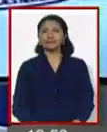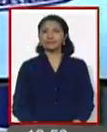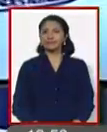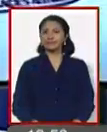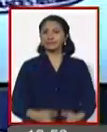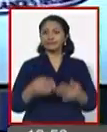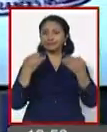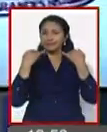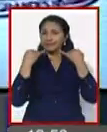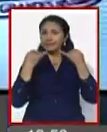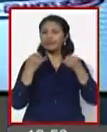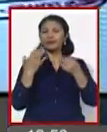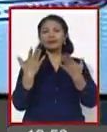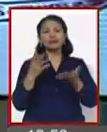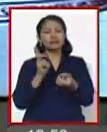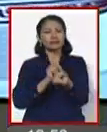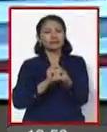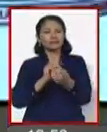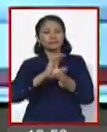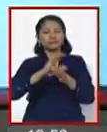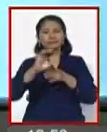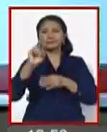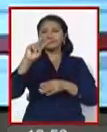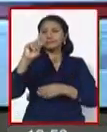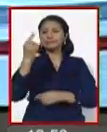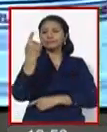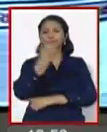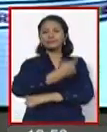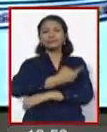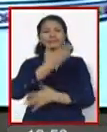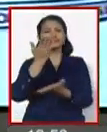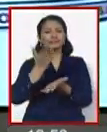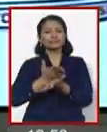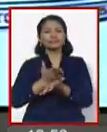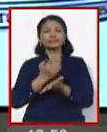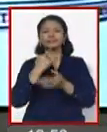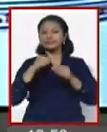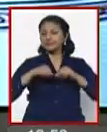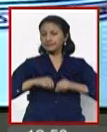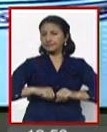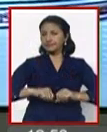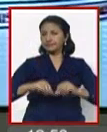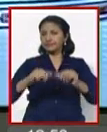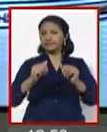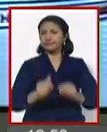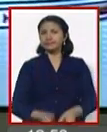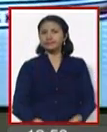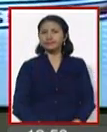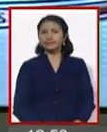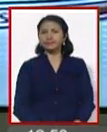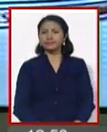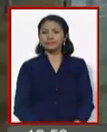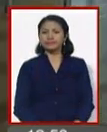Y entre las informaciones, hoy los médicos cumplen su segundo día de paro y no descartan continuar con estas